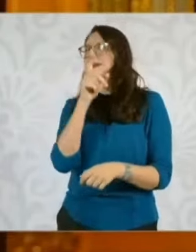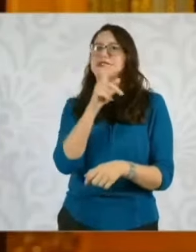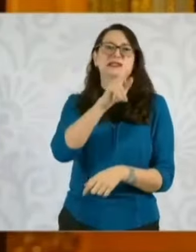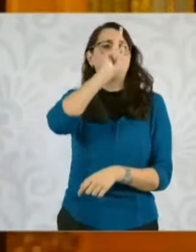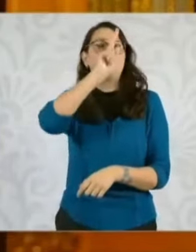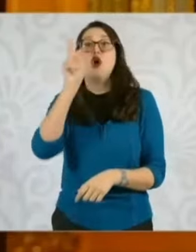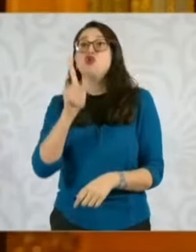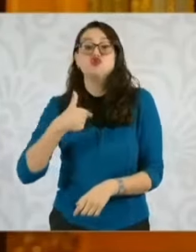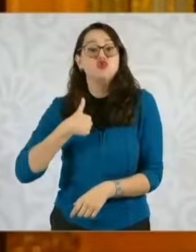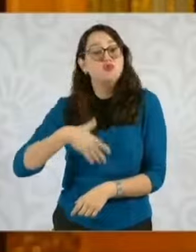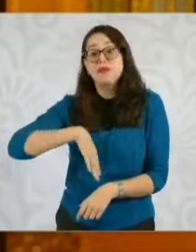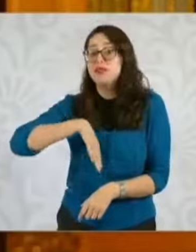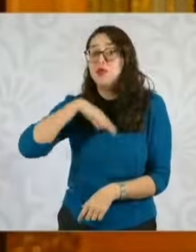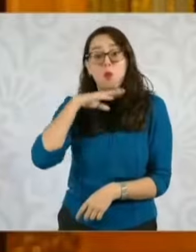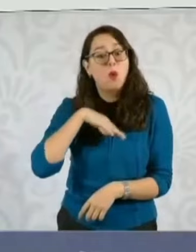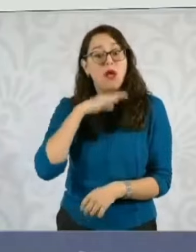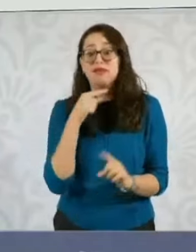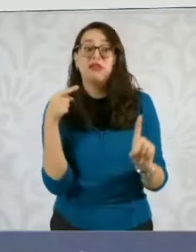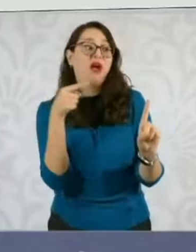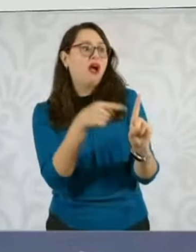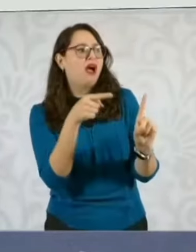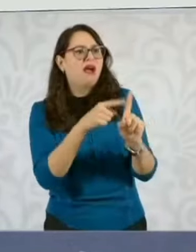Es que hay que decirlo con todas sus letras.